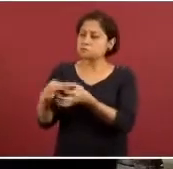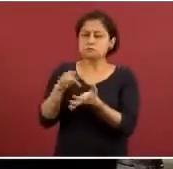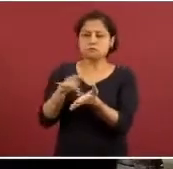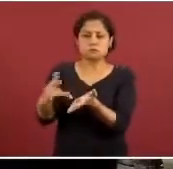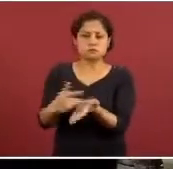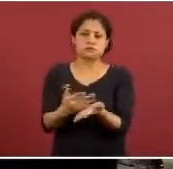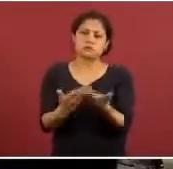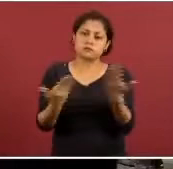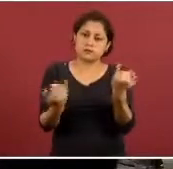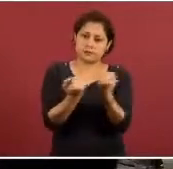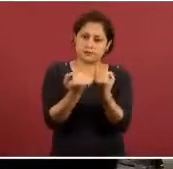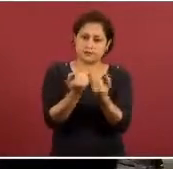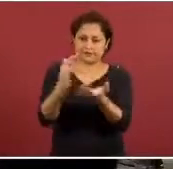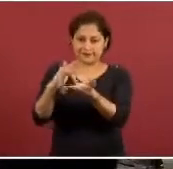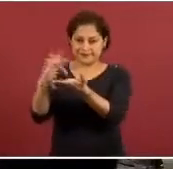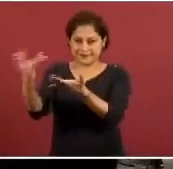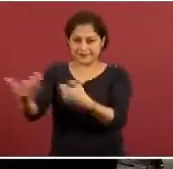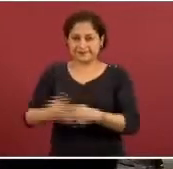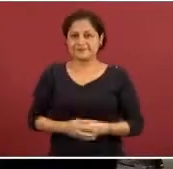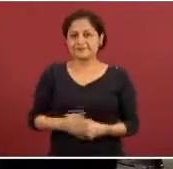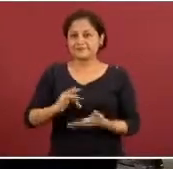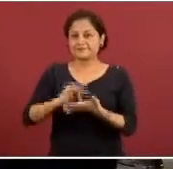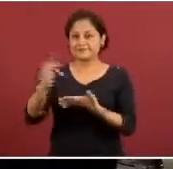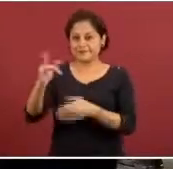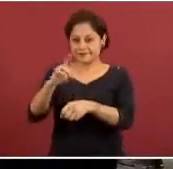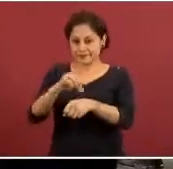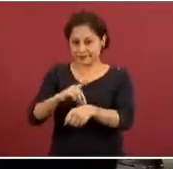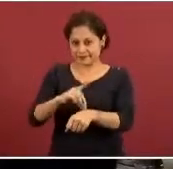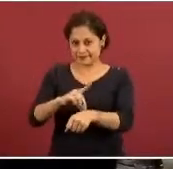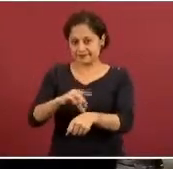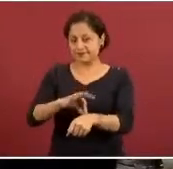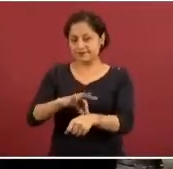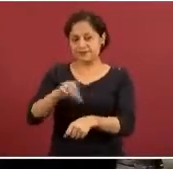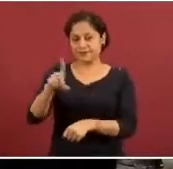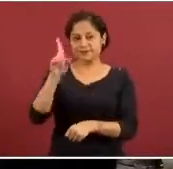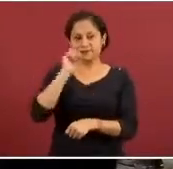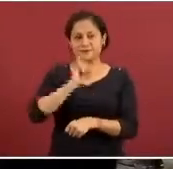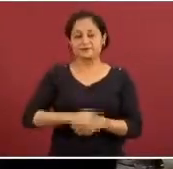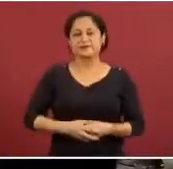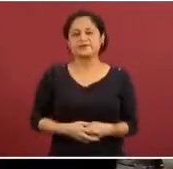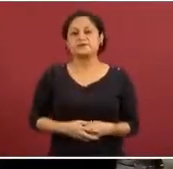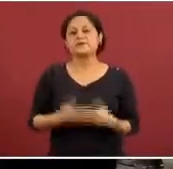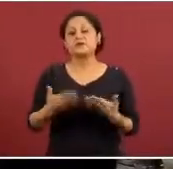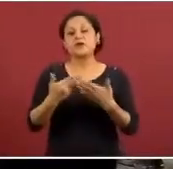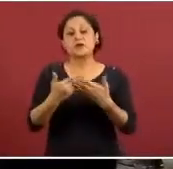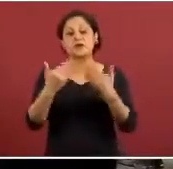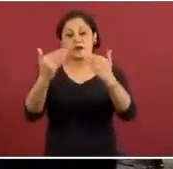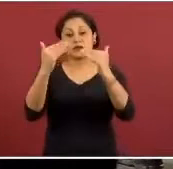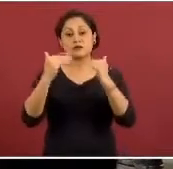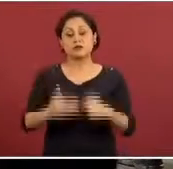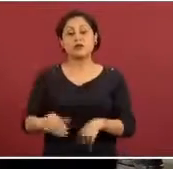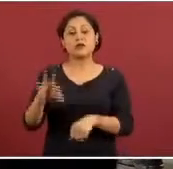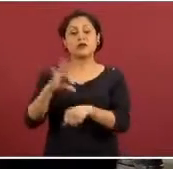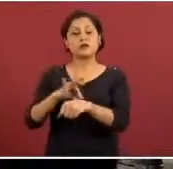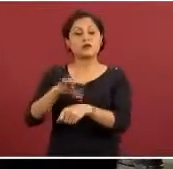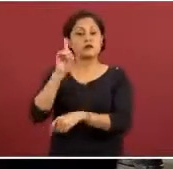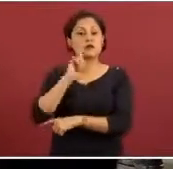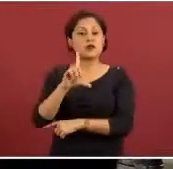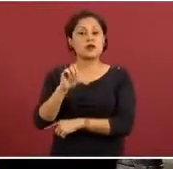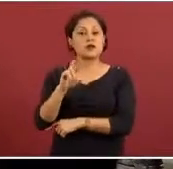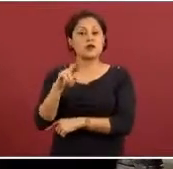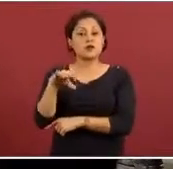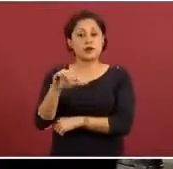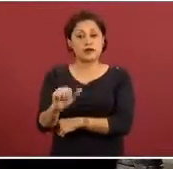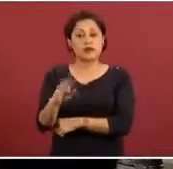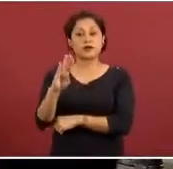Muchas gracias, doctora Berdichevsky. Creo que esto nos sirve. Entonces, a continuación, la doctora Lorena Rodríguez Bores va a